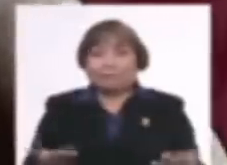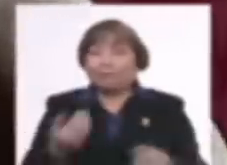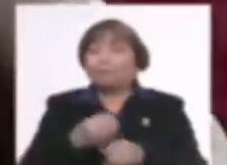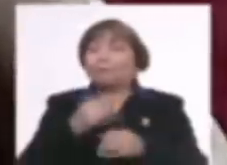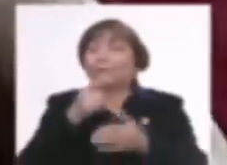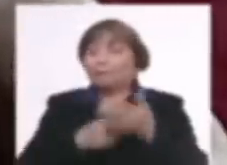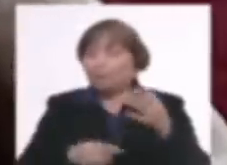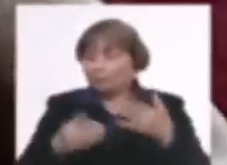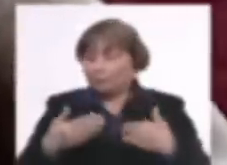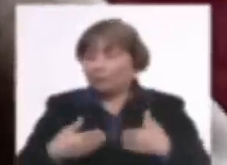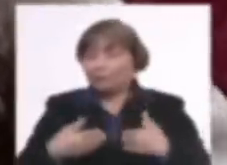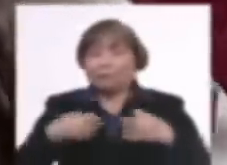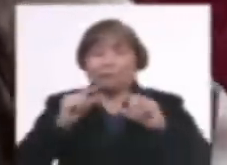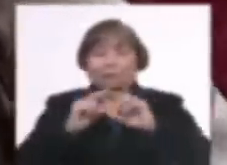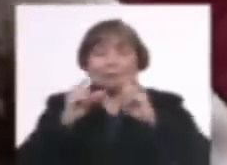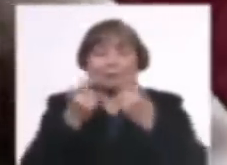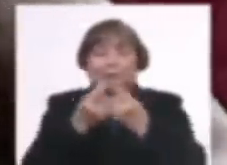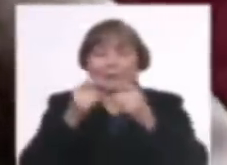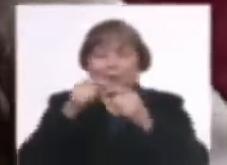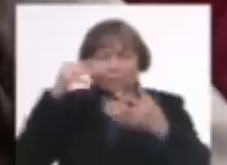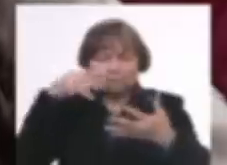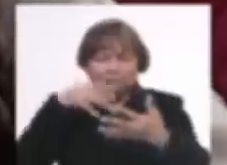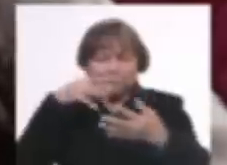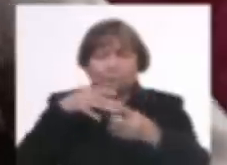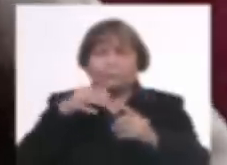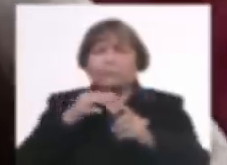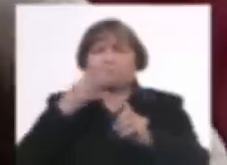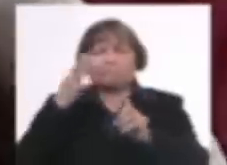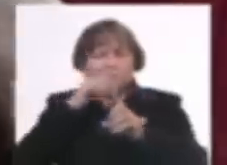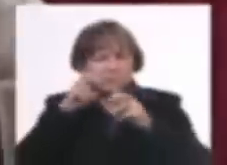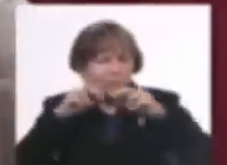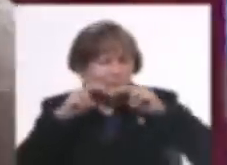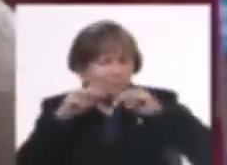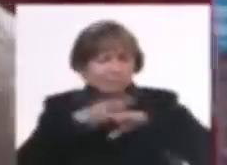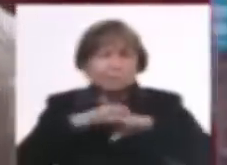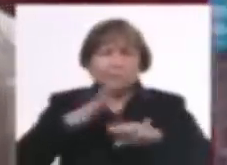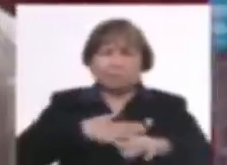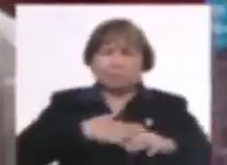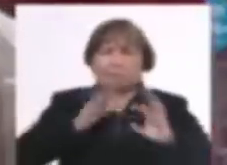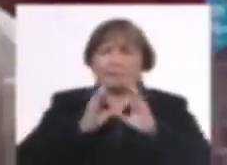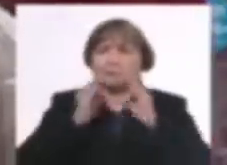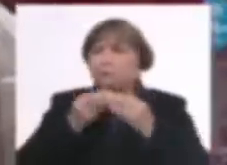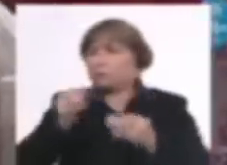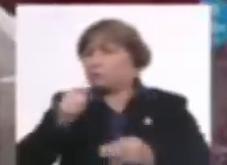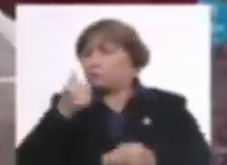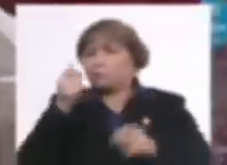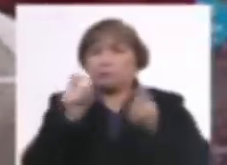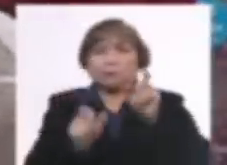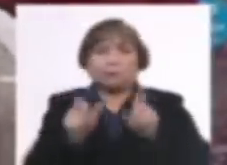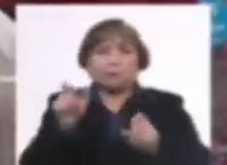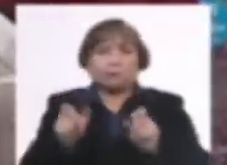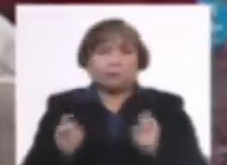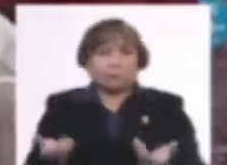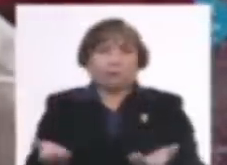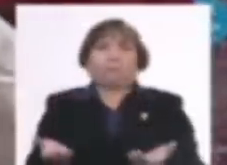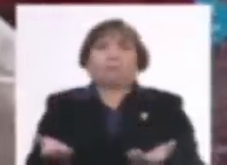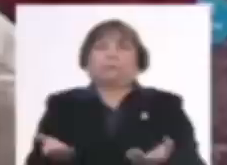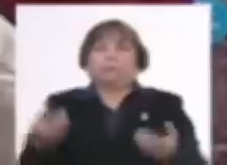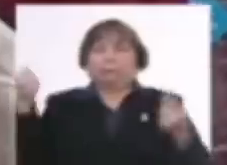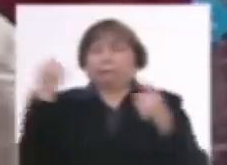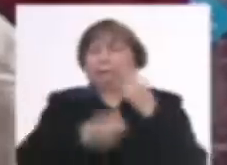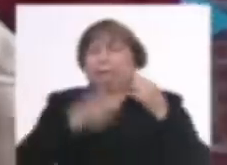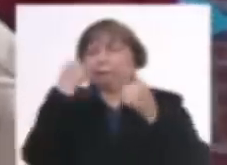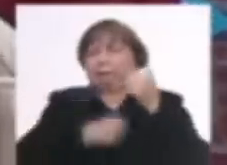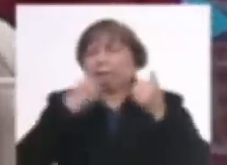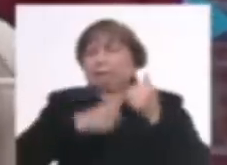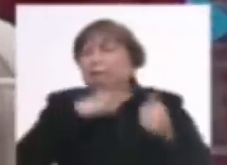¿Qué más? Forman grupos para investigar a mi familia, pero el resto de la población hay matanza